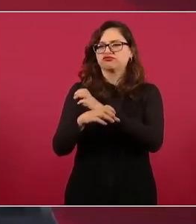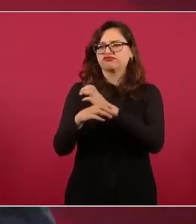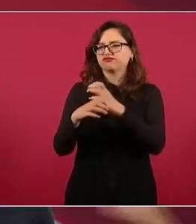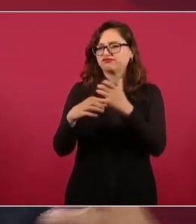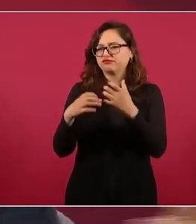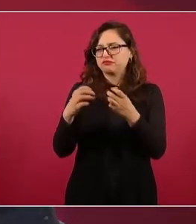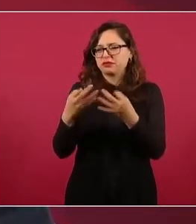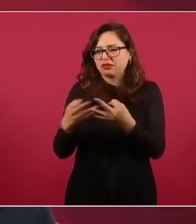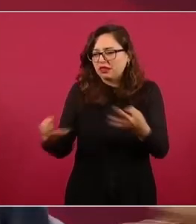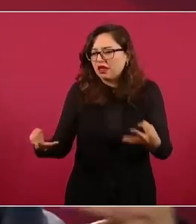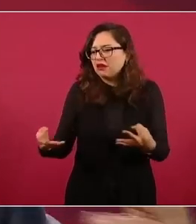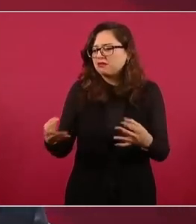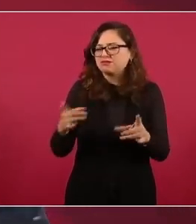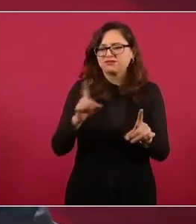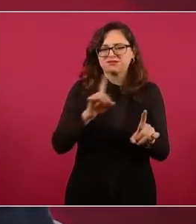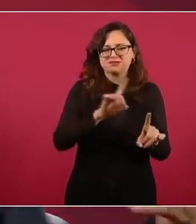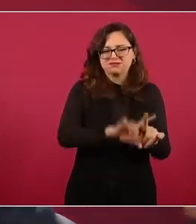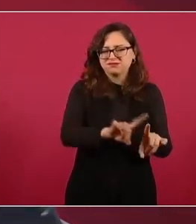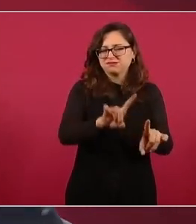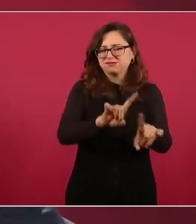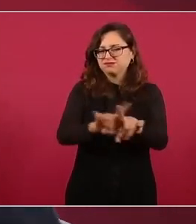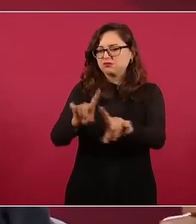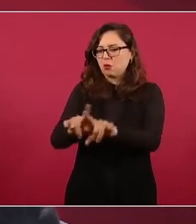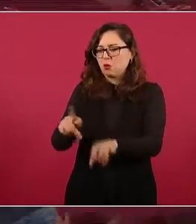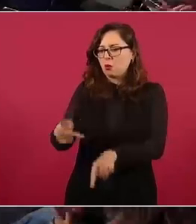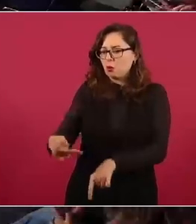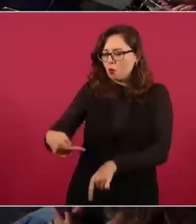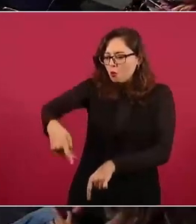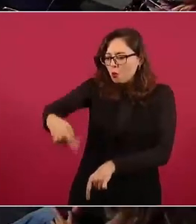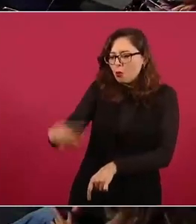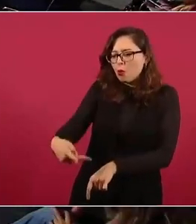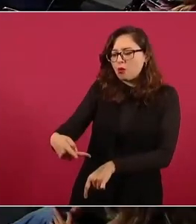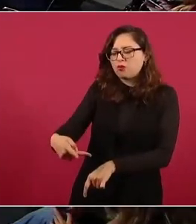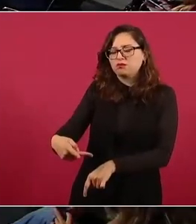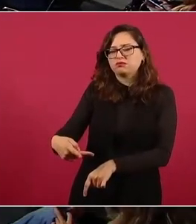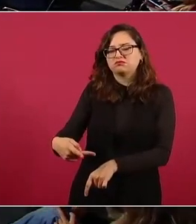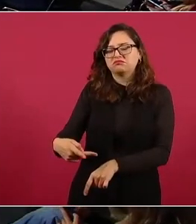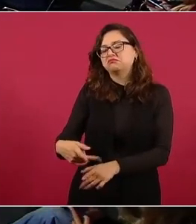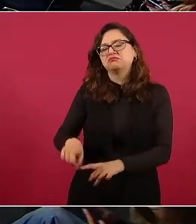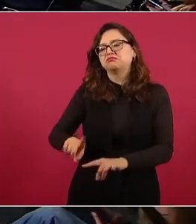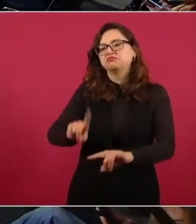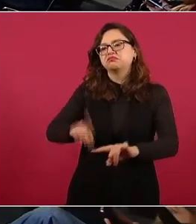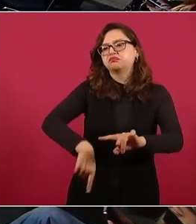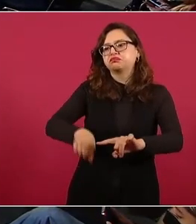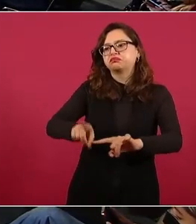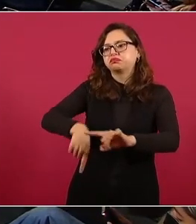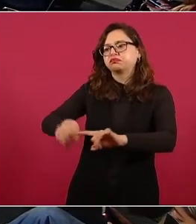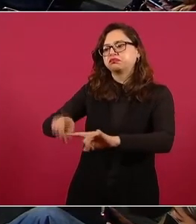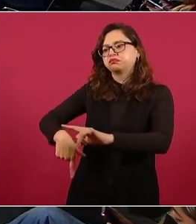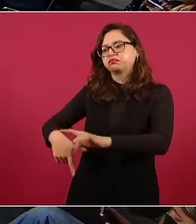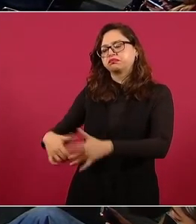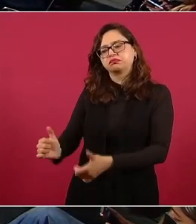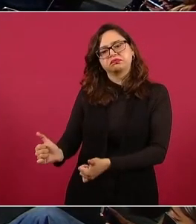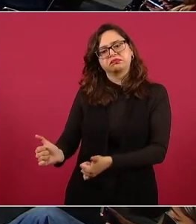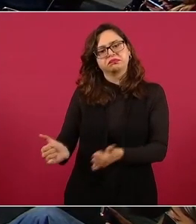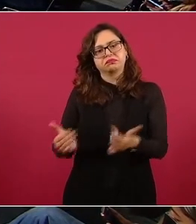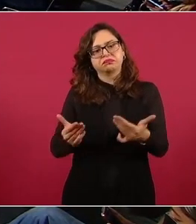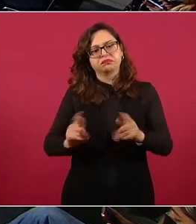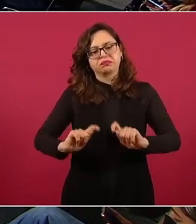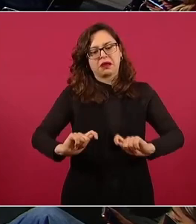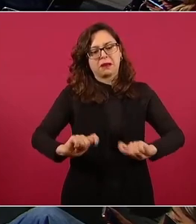casi todo lo que pertenecía a la nación, al pueblo.